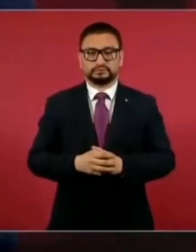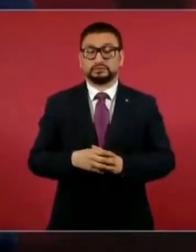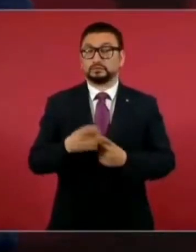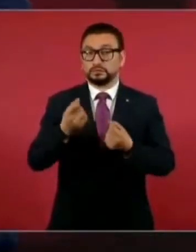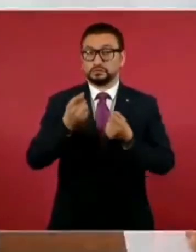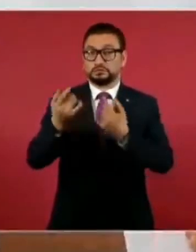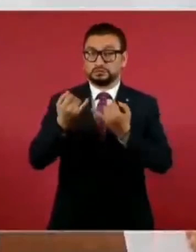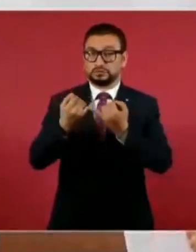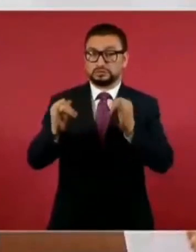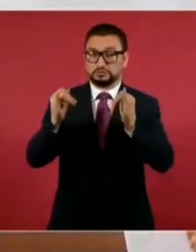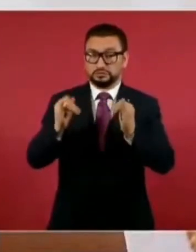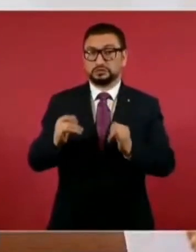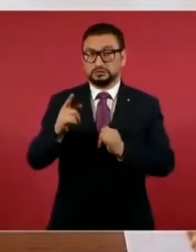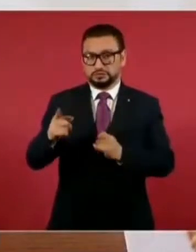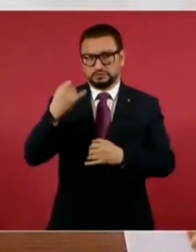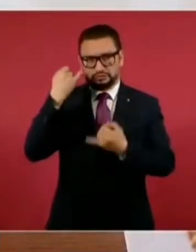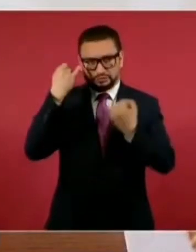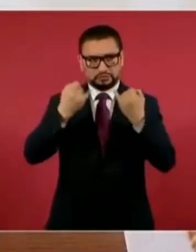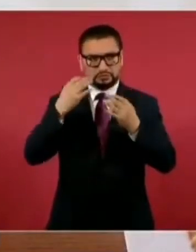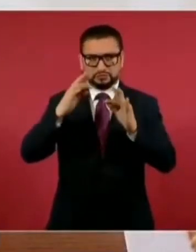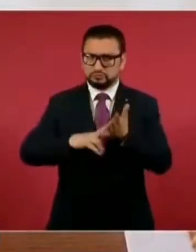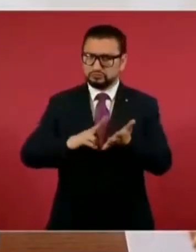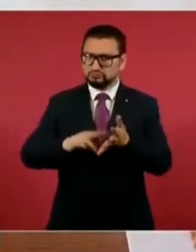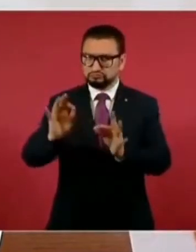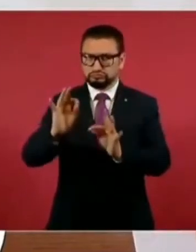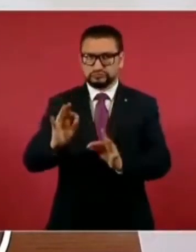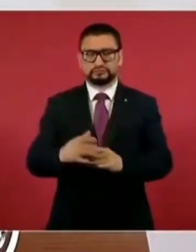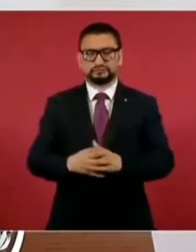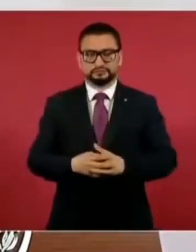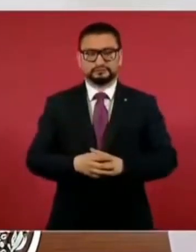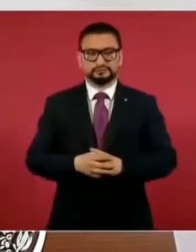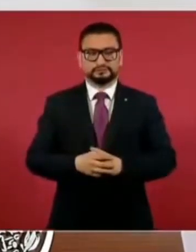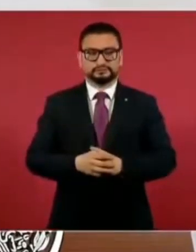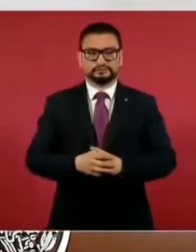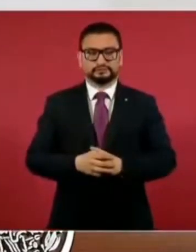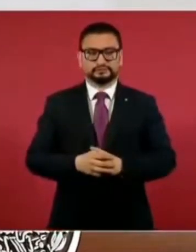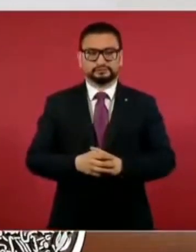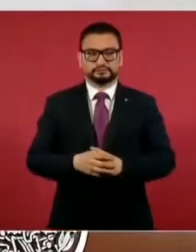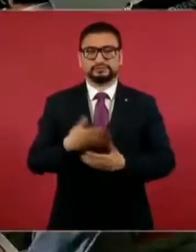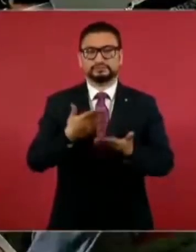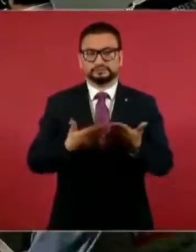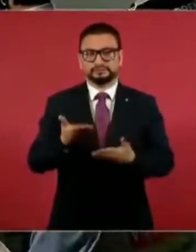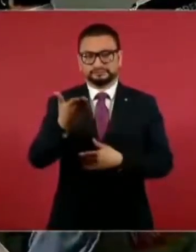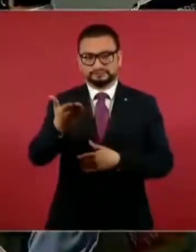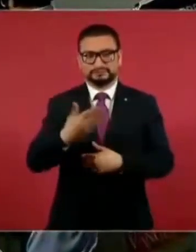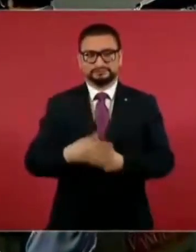Independientes y con ideales y principios. Adelante.